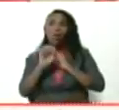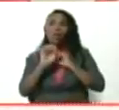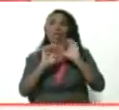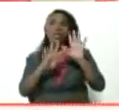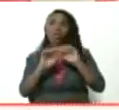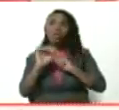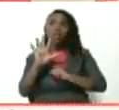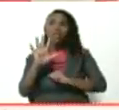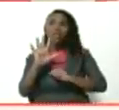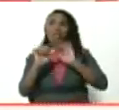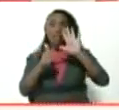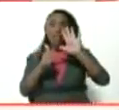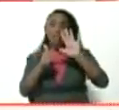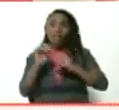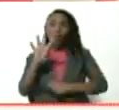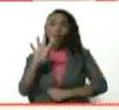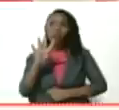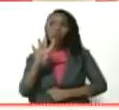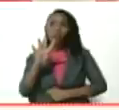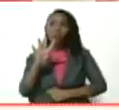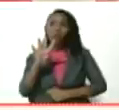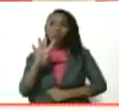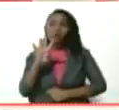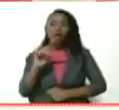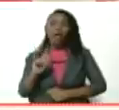53.964. El